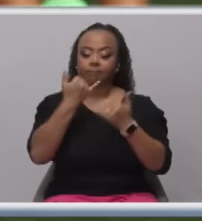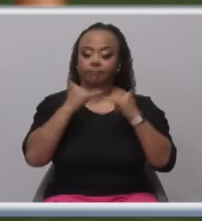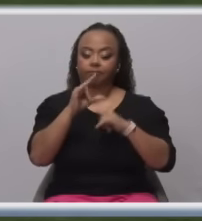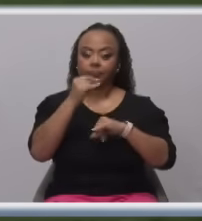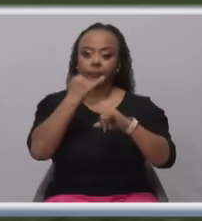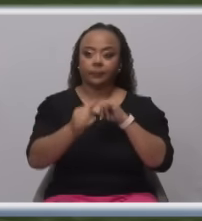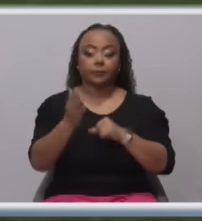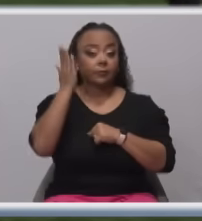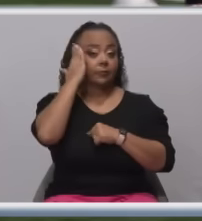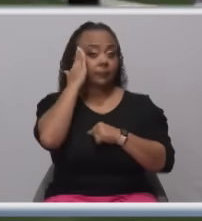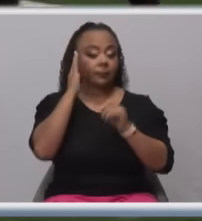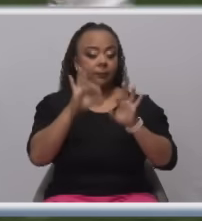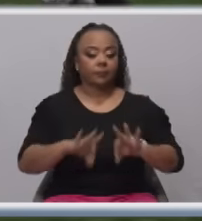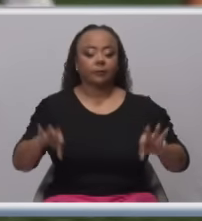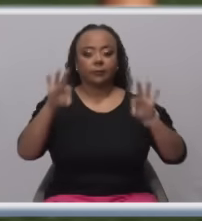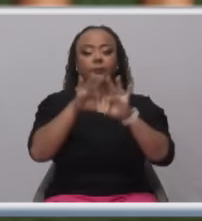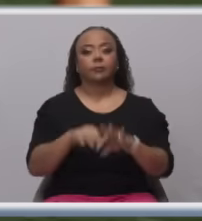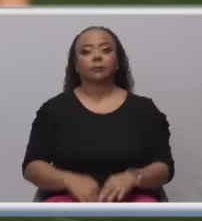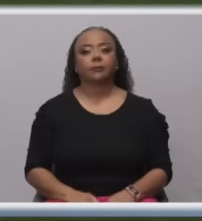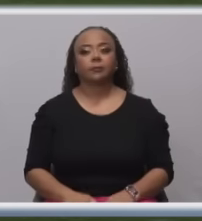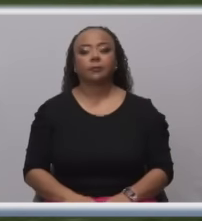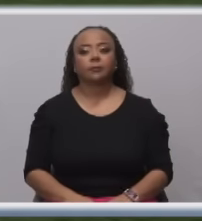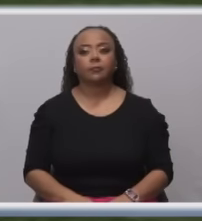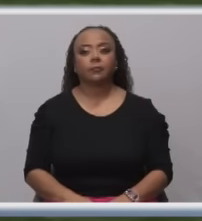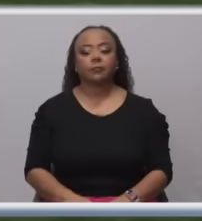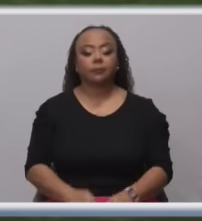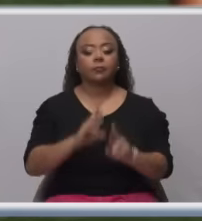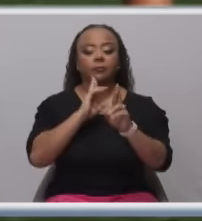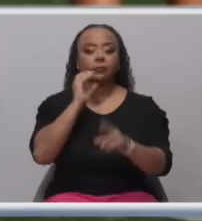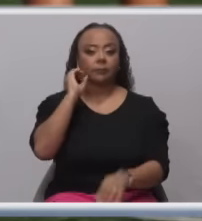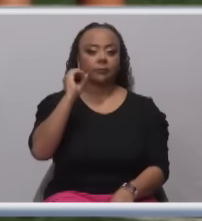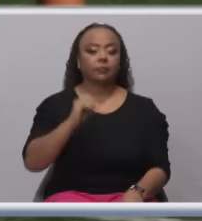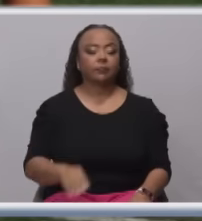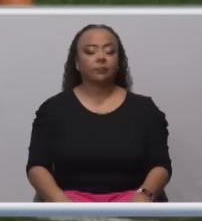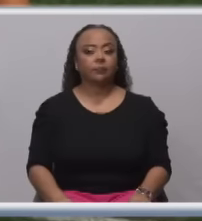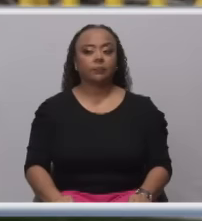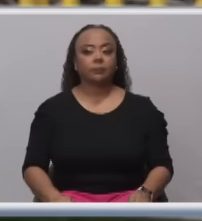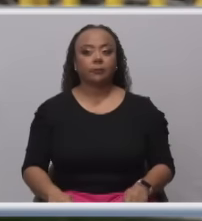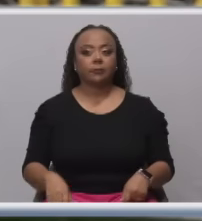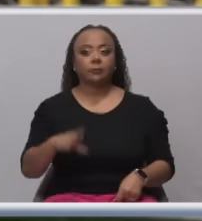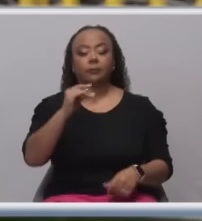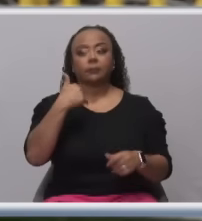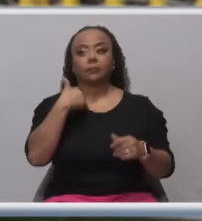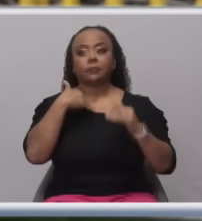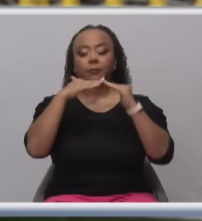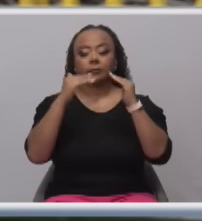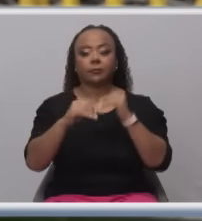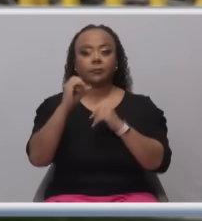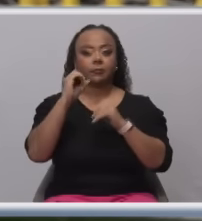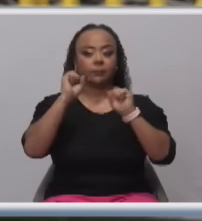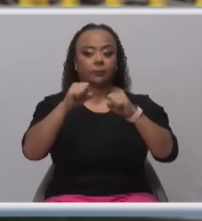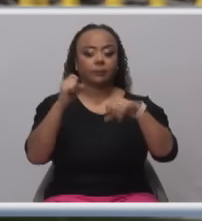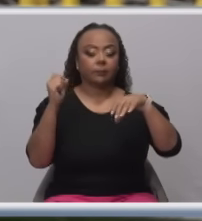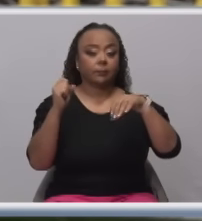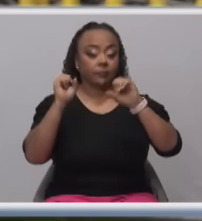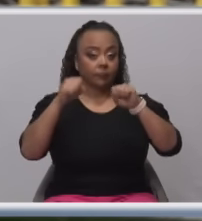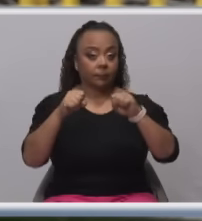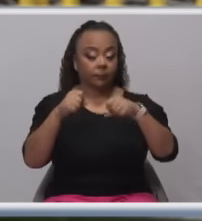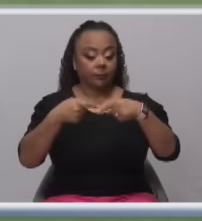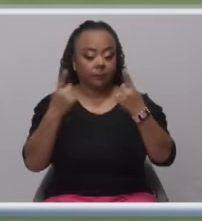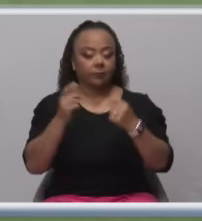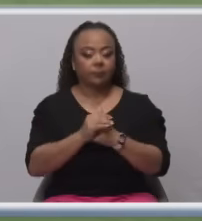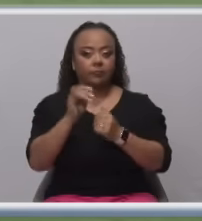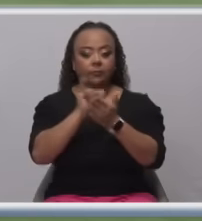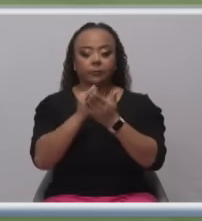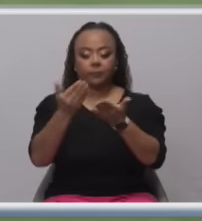sabemos la importancia de lo que es dejar el marco en cero y recibir los menos goles posibles eso nos da una confianza para